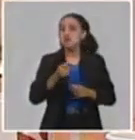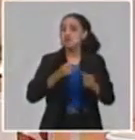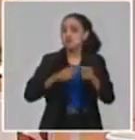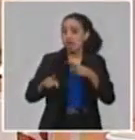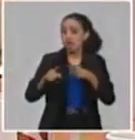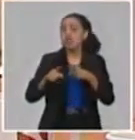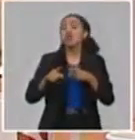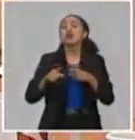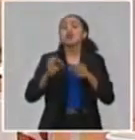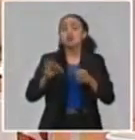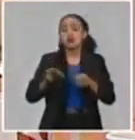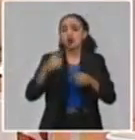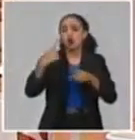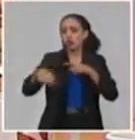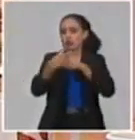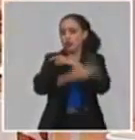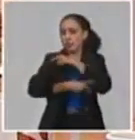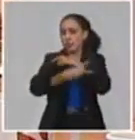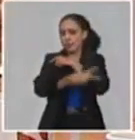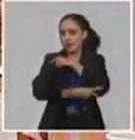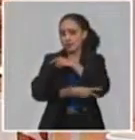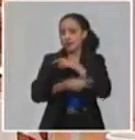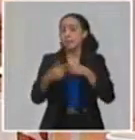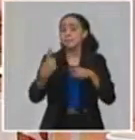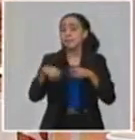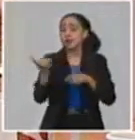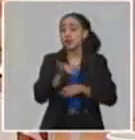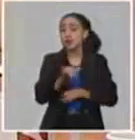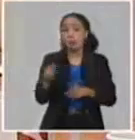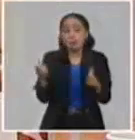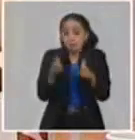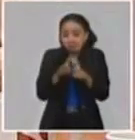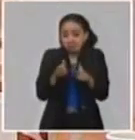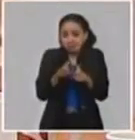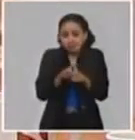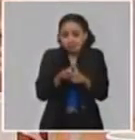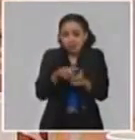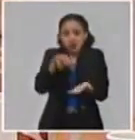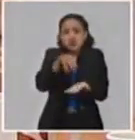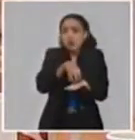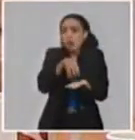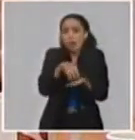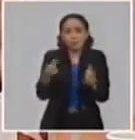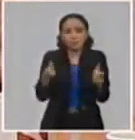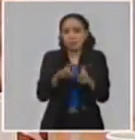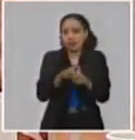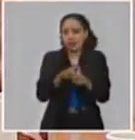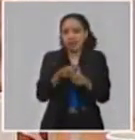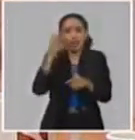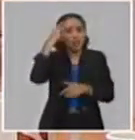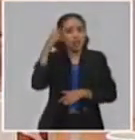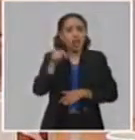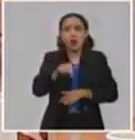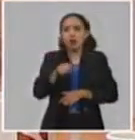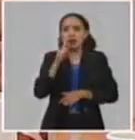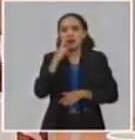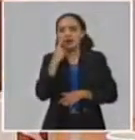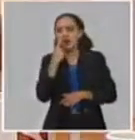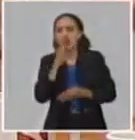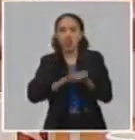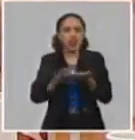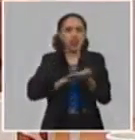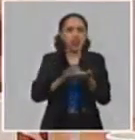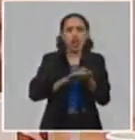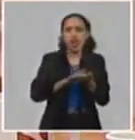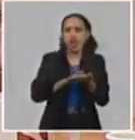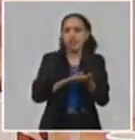exportador, sobre todo de servicios, pero que es una pequeña ciudad-estado. Ahí tú no te encuentras a nadie